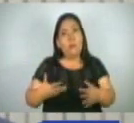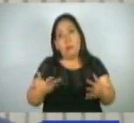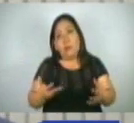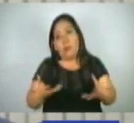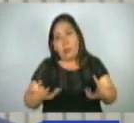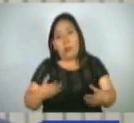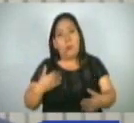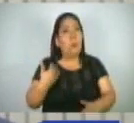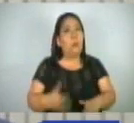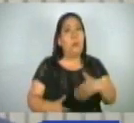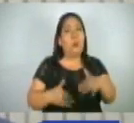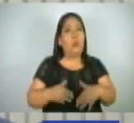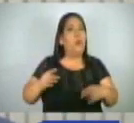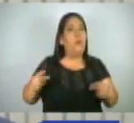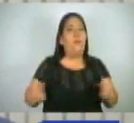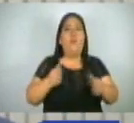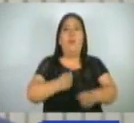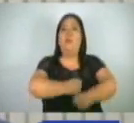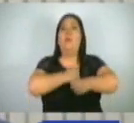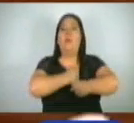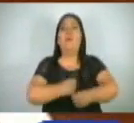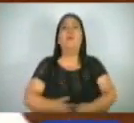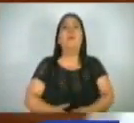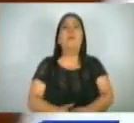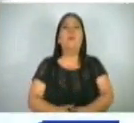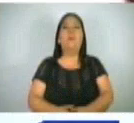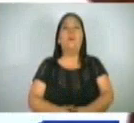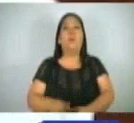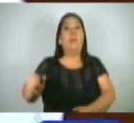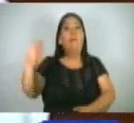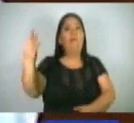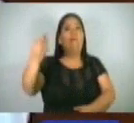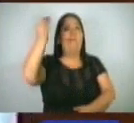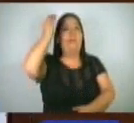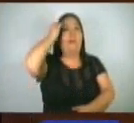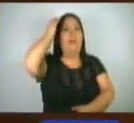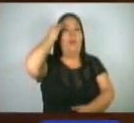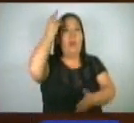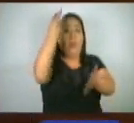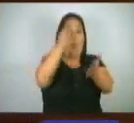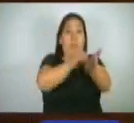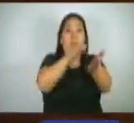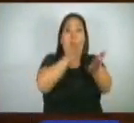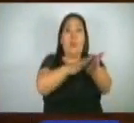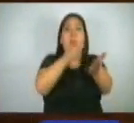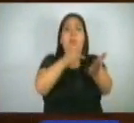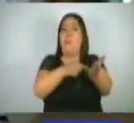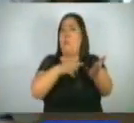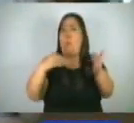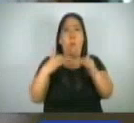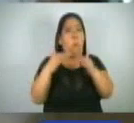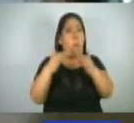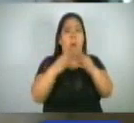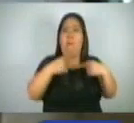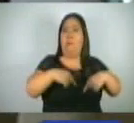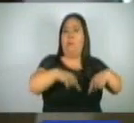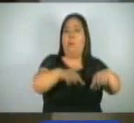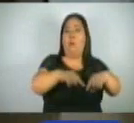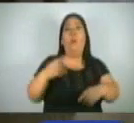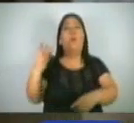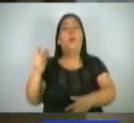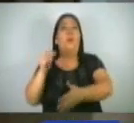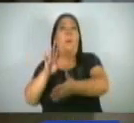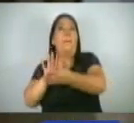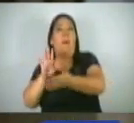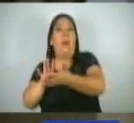más eficiente y un poco más seguro para el público. Tome en cuenta que las citas ya programadas permanecen válidas y la tarifa para